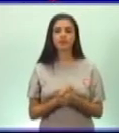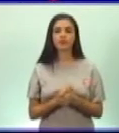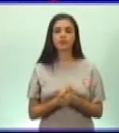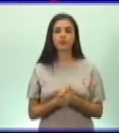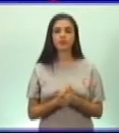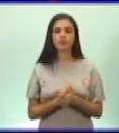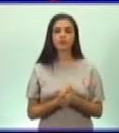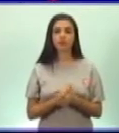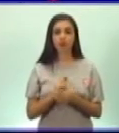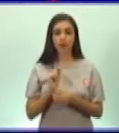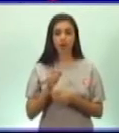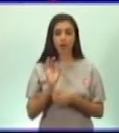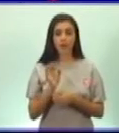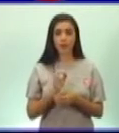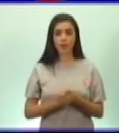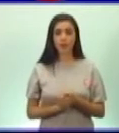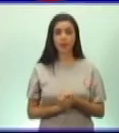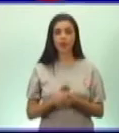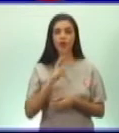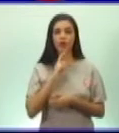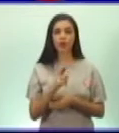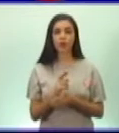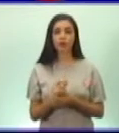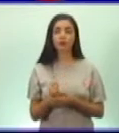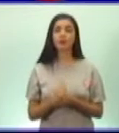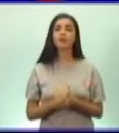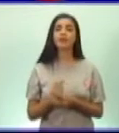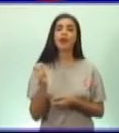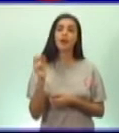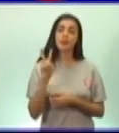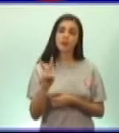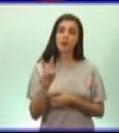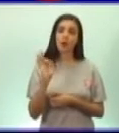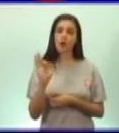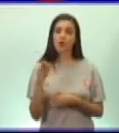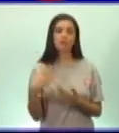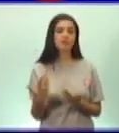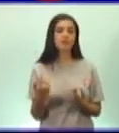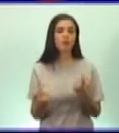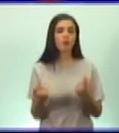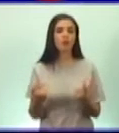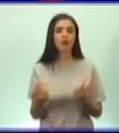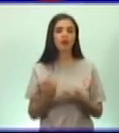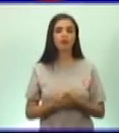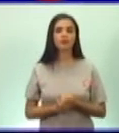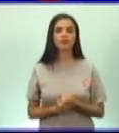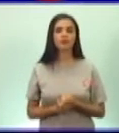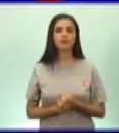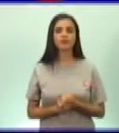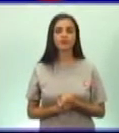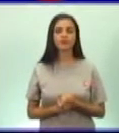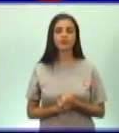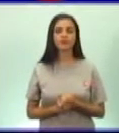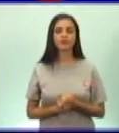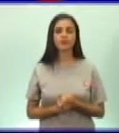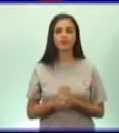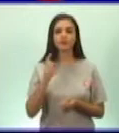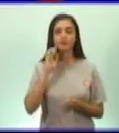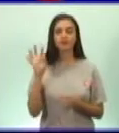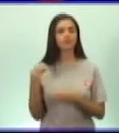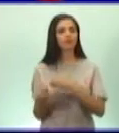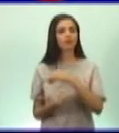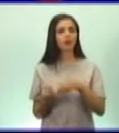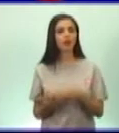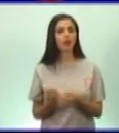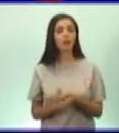Ahí tenemos las dos respuestas verdaderas, la A, la B. La C, que es la falsa, vamos a convertirla en